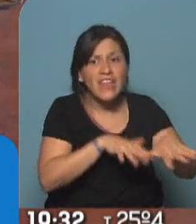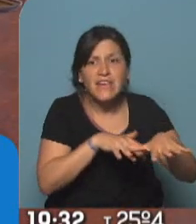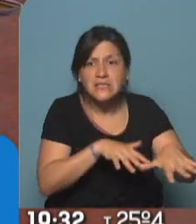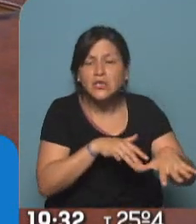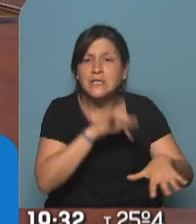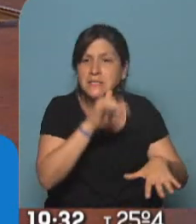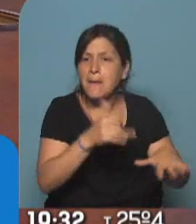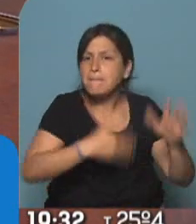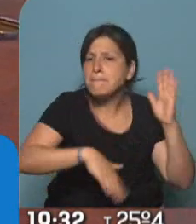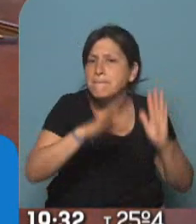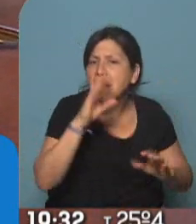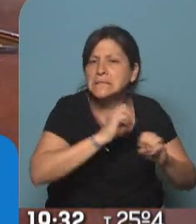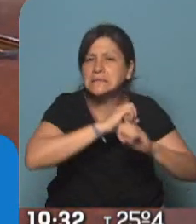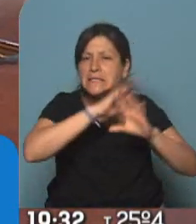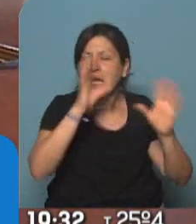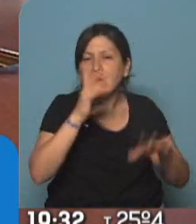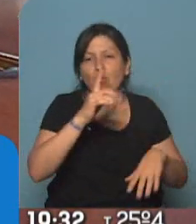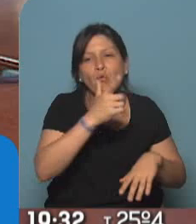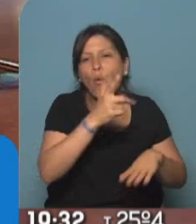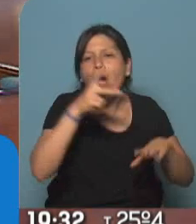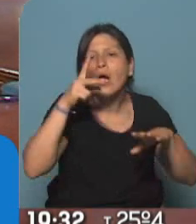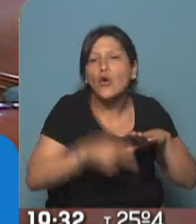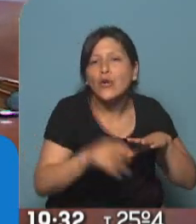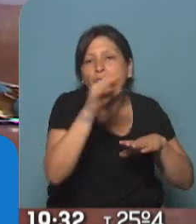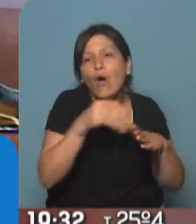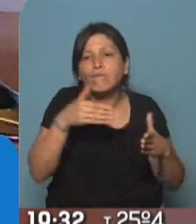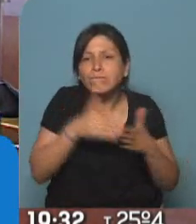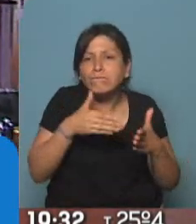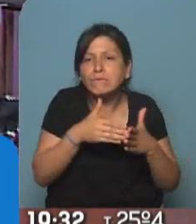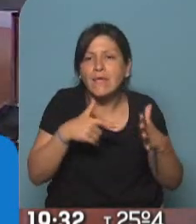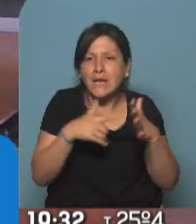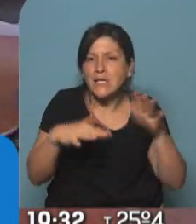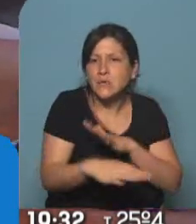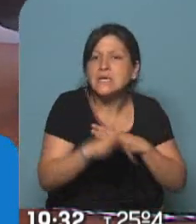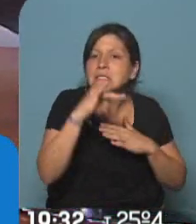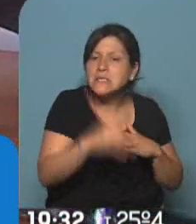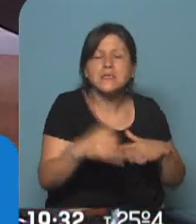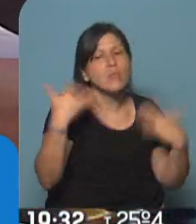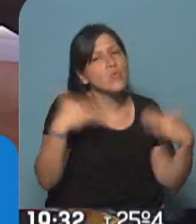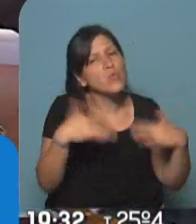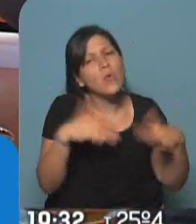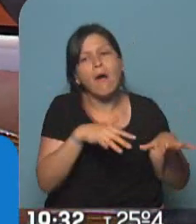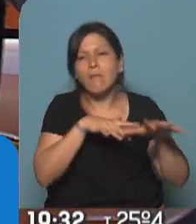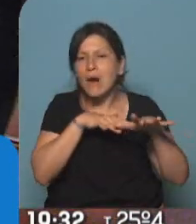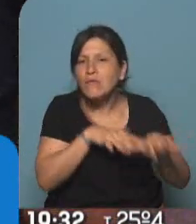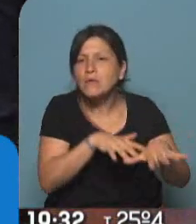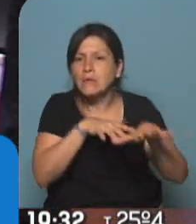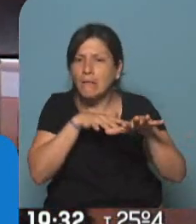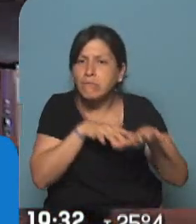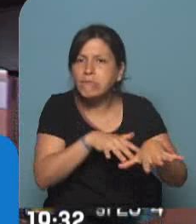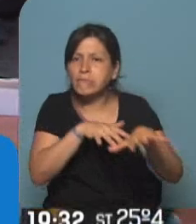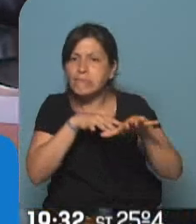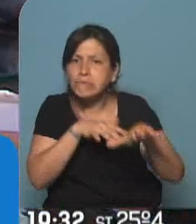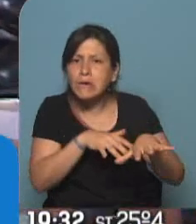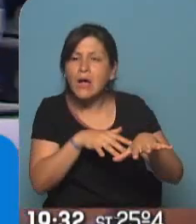mucho más nítida hoy no tenemos cortes y bloqueo de la ciudad buenos aires y tenemos muchas manifestaciones que obviamente hay dos